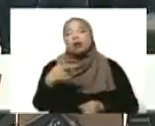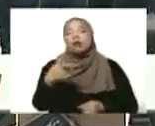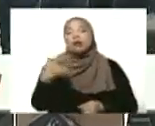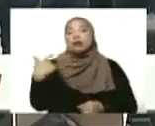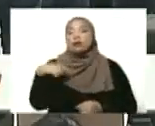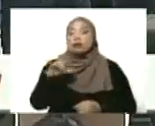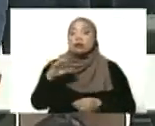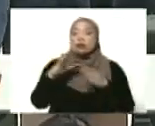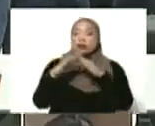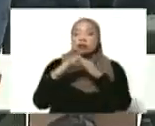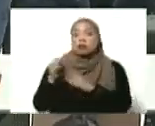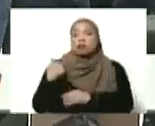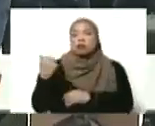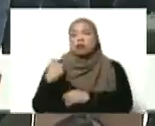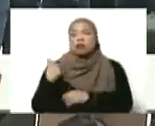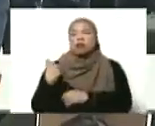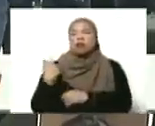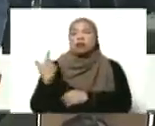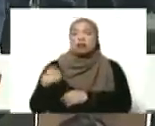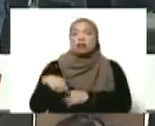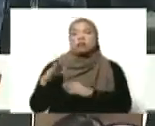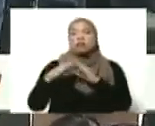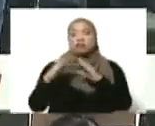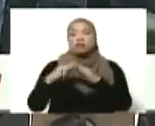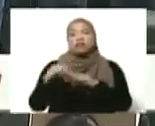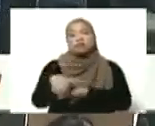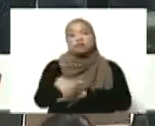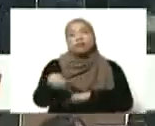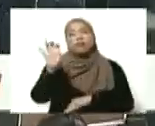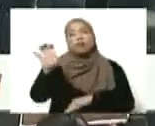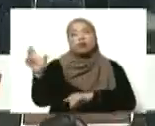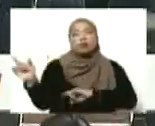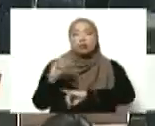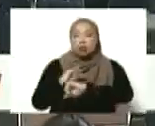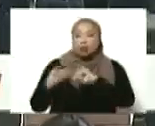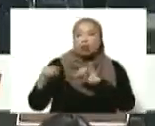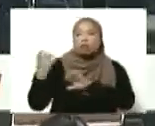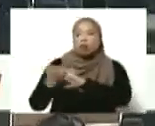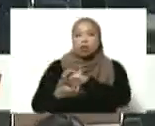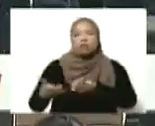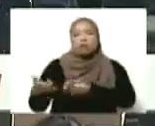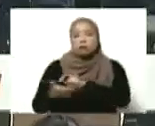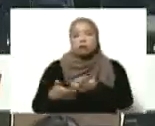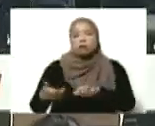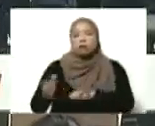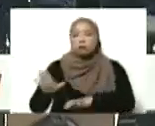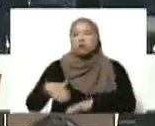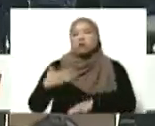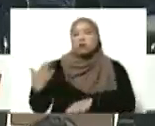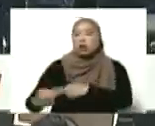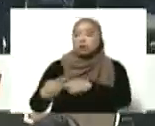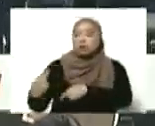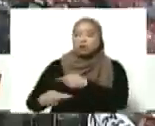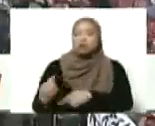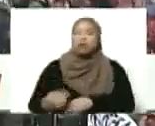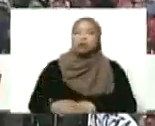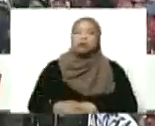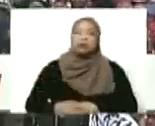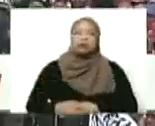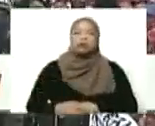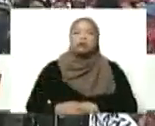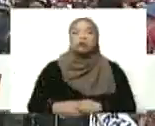casa la hace cualquiera, pero una casa en un país bloqueado, un país sancionado, solo es posible en una revolución.